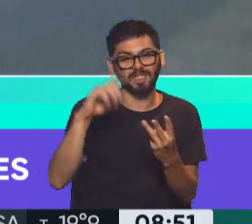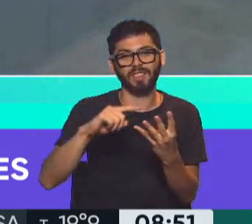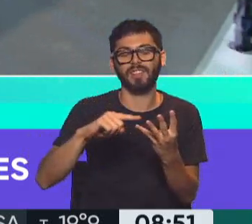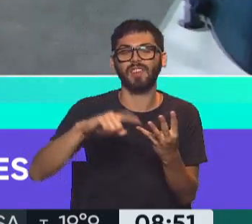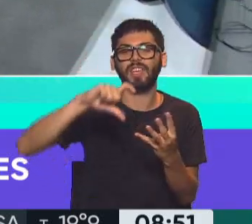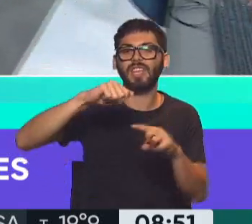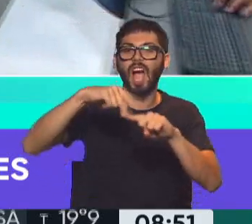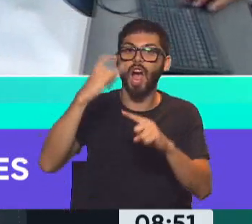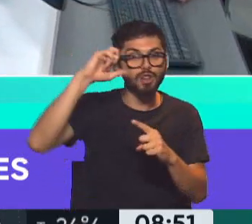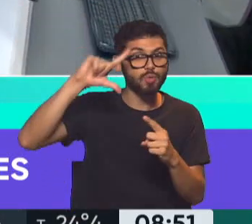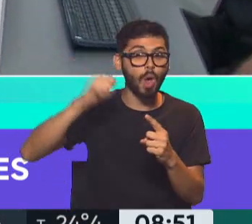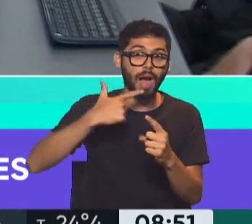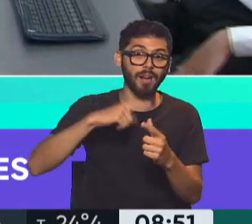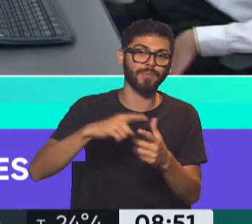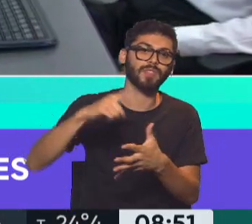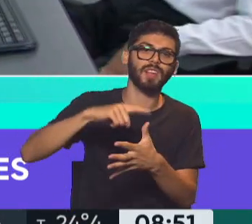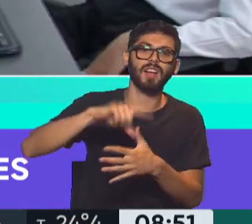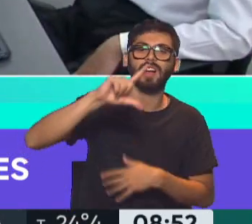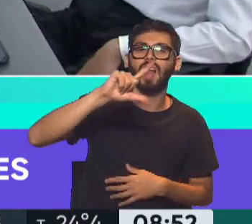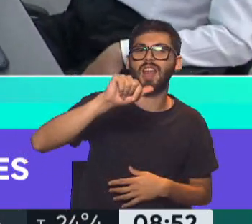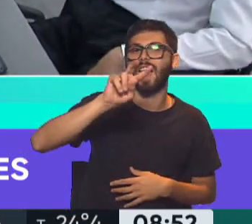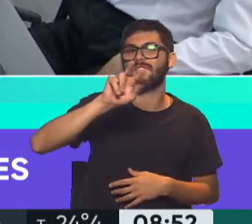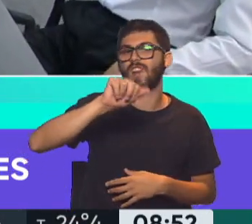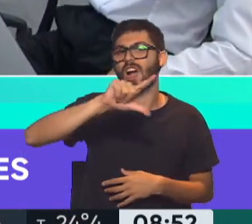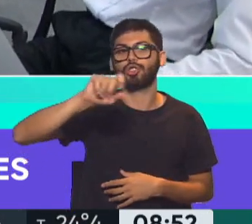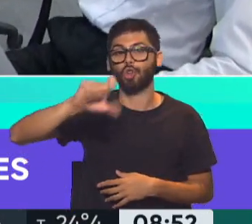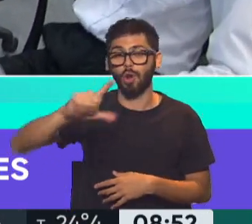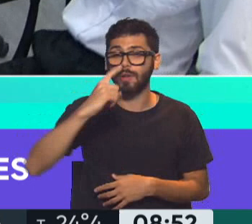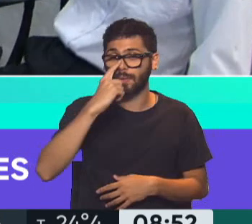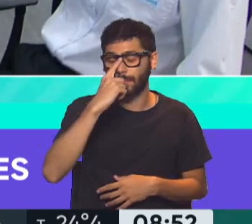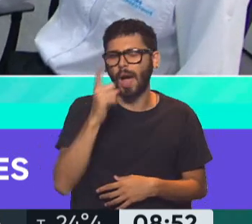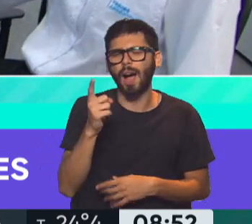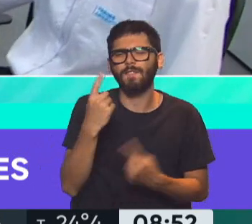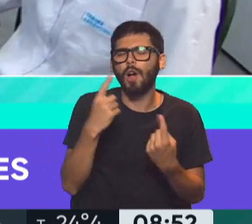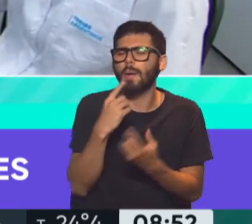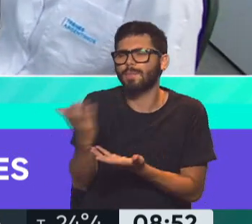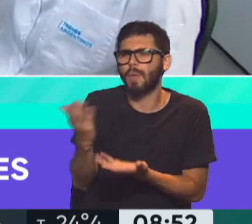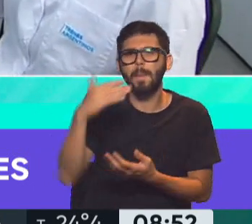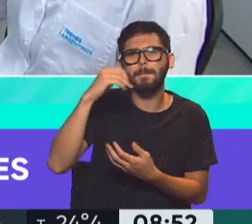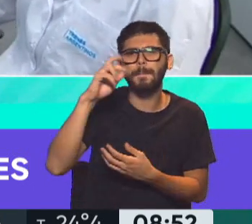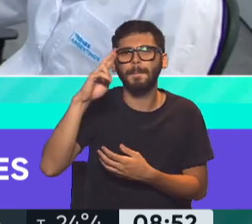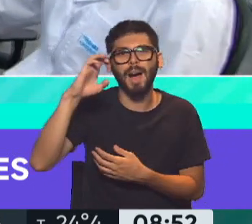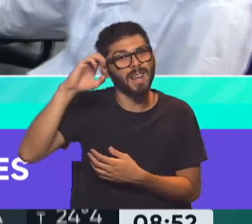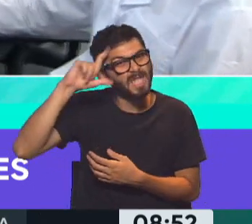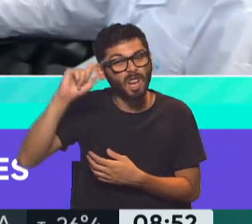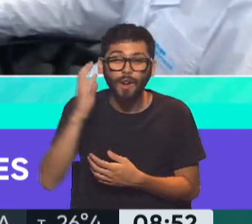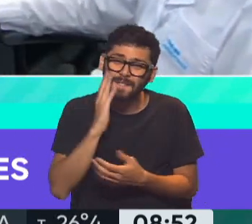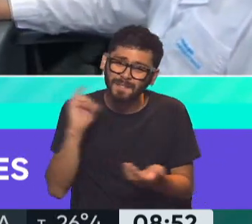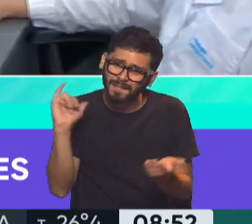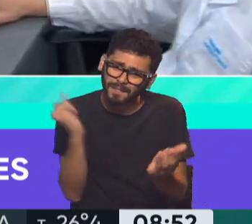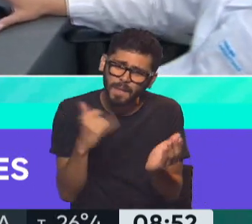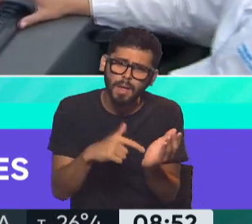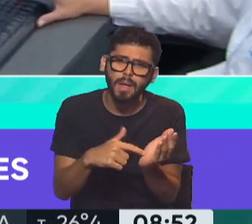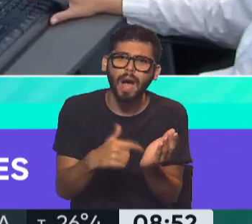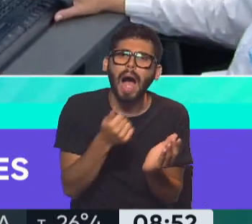cañuelas y en el predio la vajol algunas de las características le voy a pedir a marcelo podemos mostrar la aplicación acá de juan